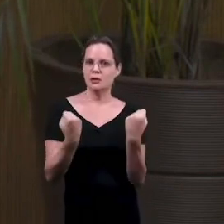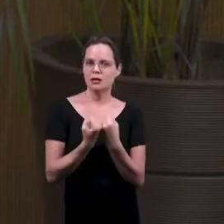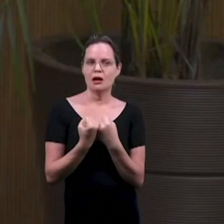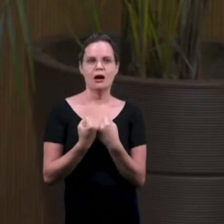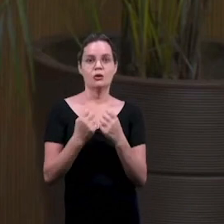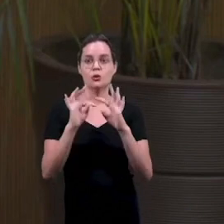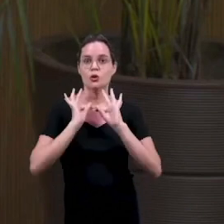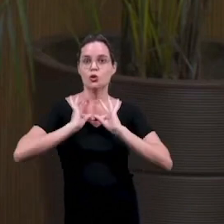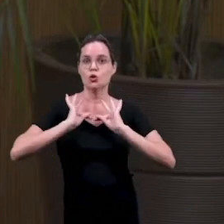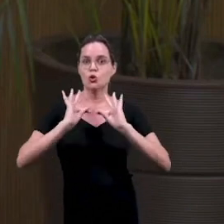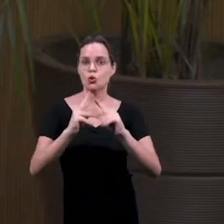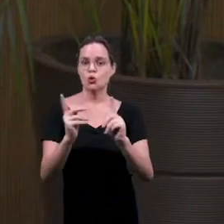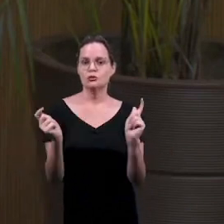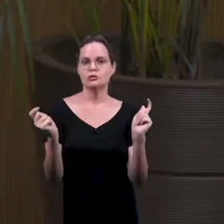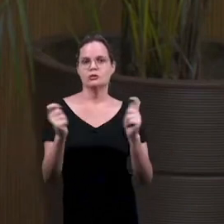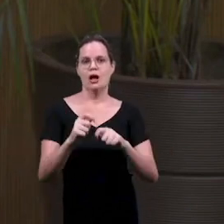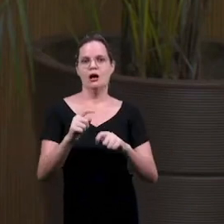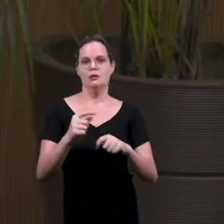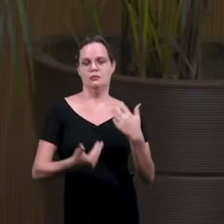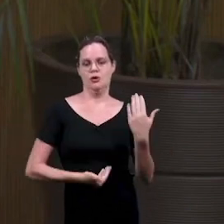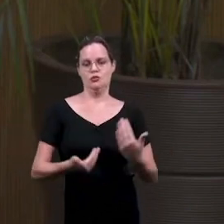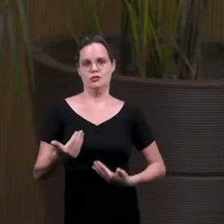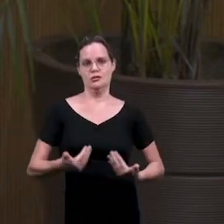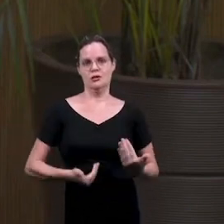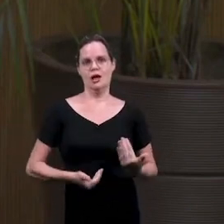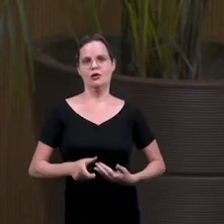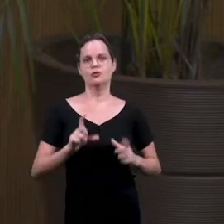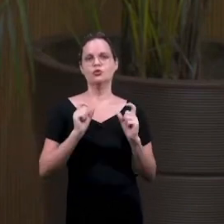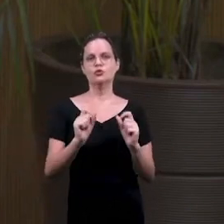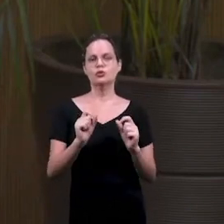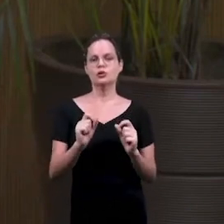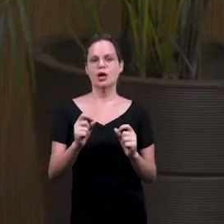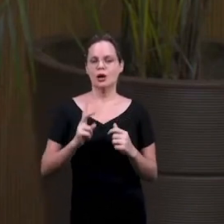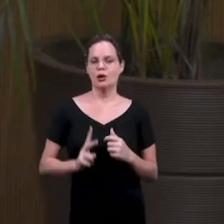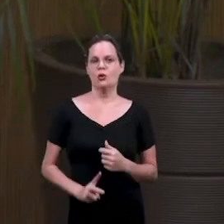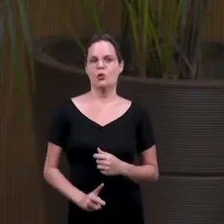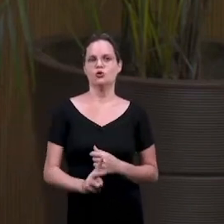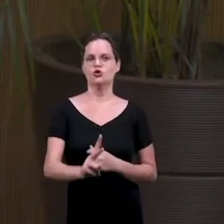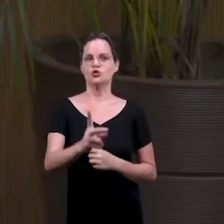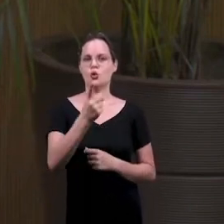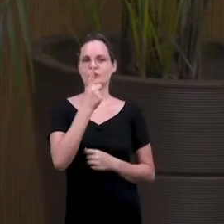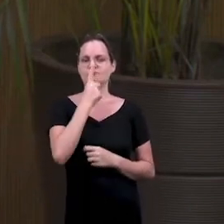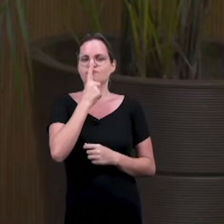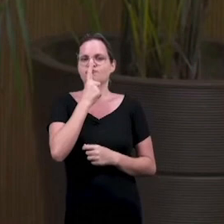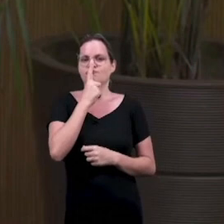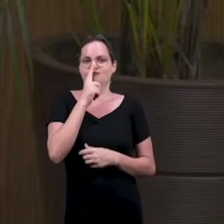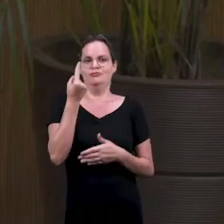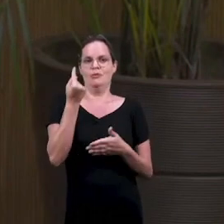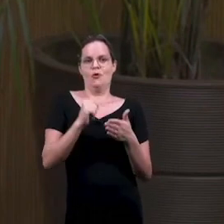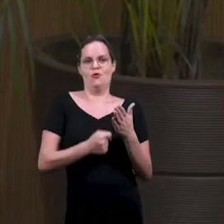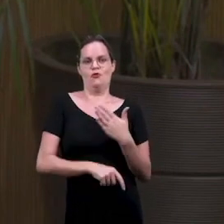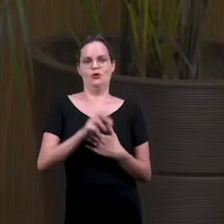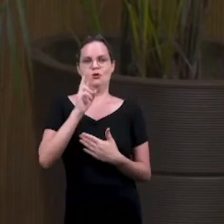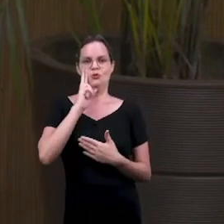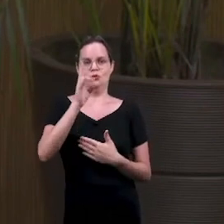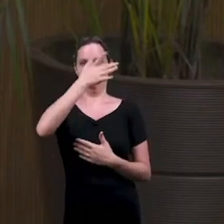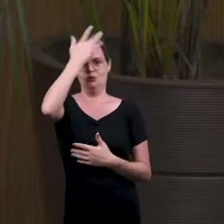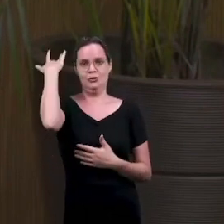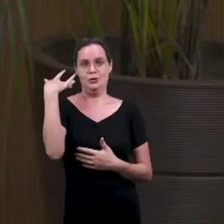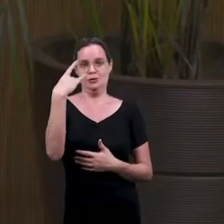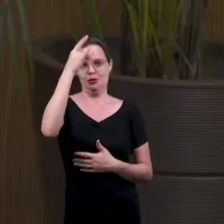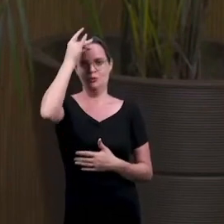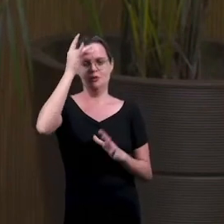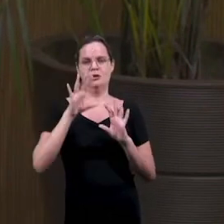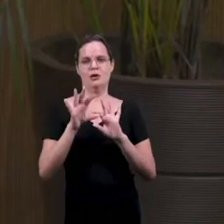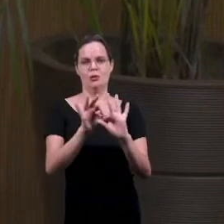Manaim, los seminarios online, todo esto proporcionó a nuestros hermanos la permanencia en esta